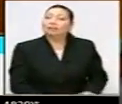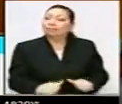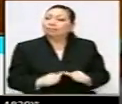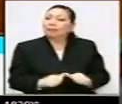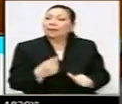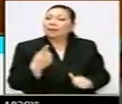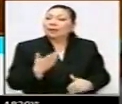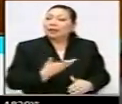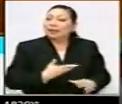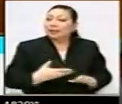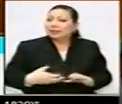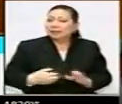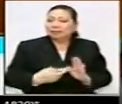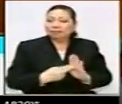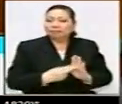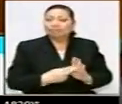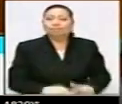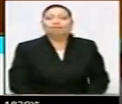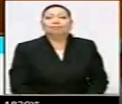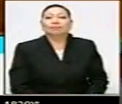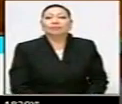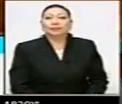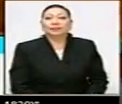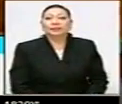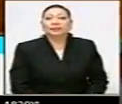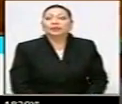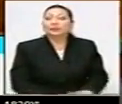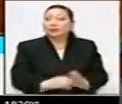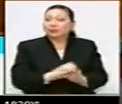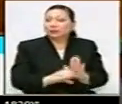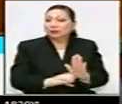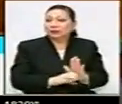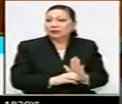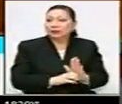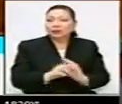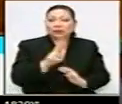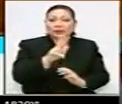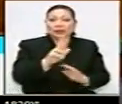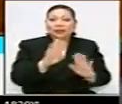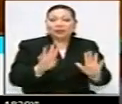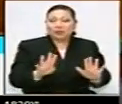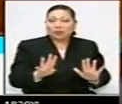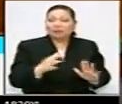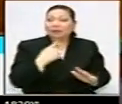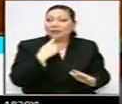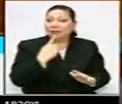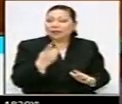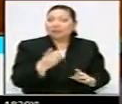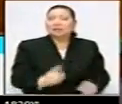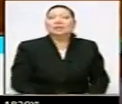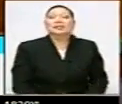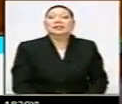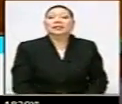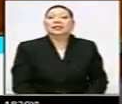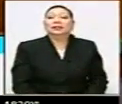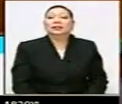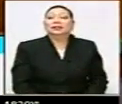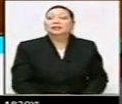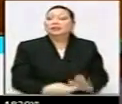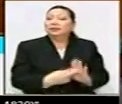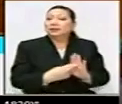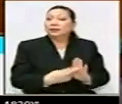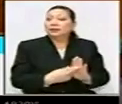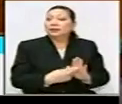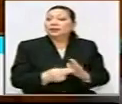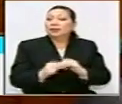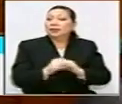preservaciones para el ejercicio de la representación. La Constitución del 39 dice: los diputados y senadores son